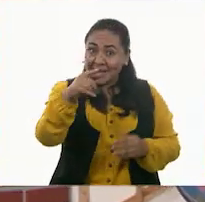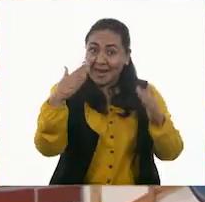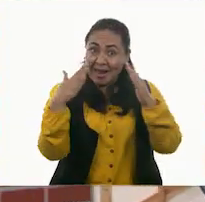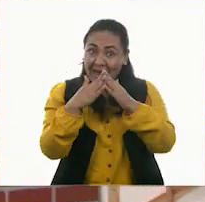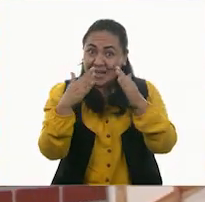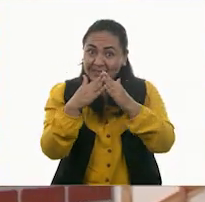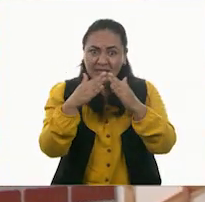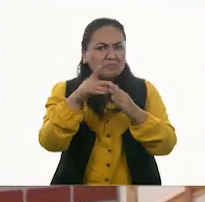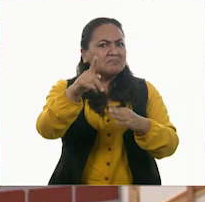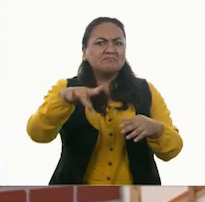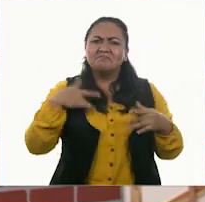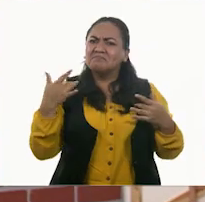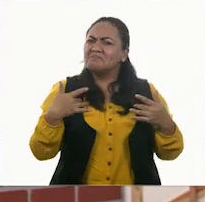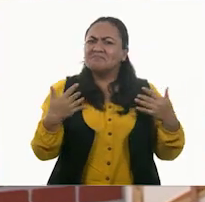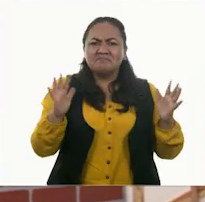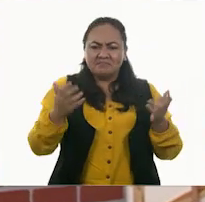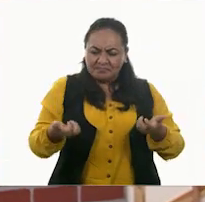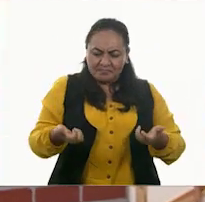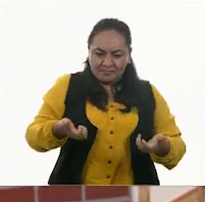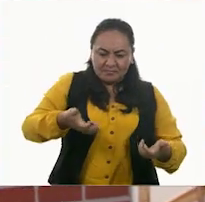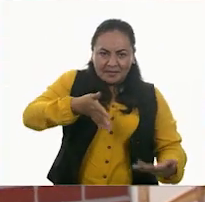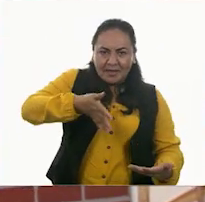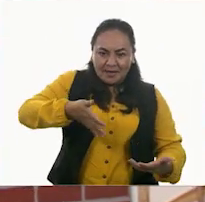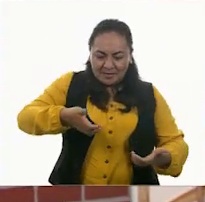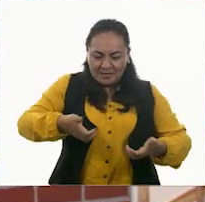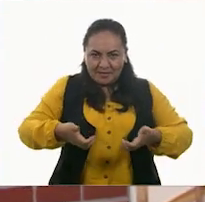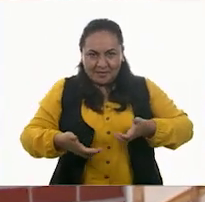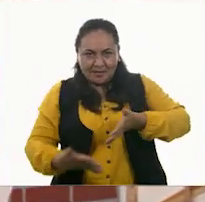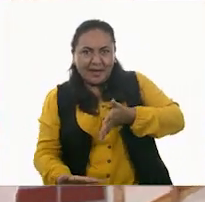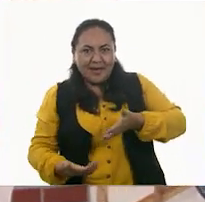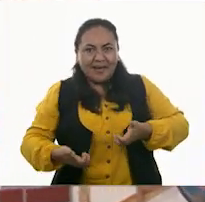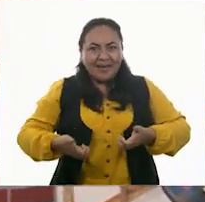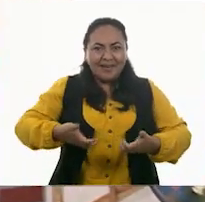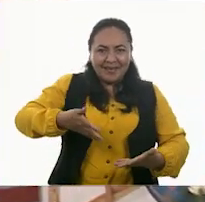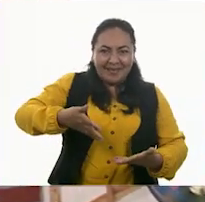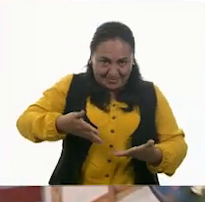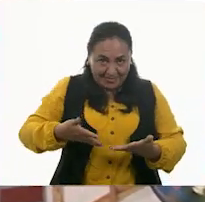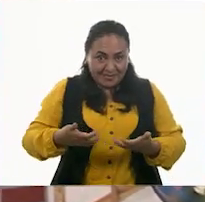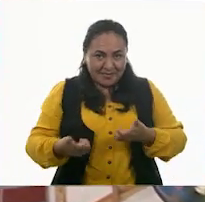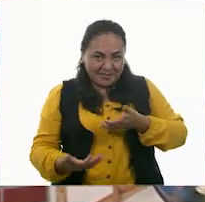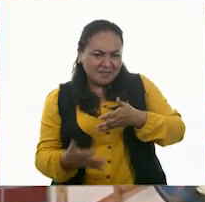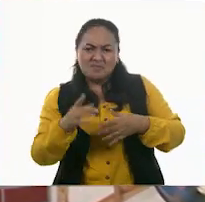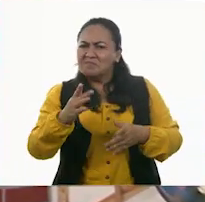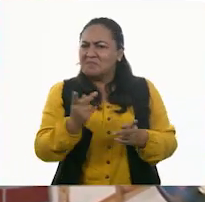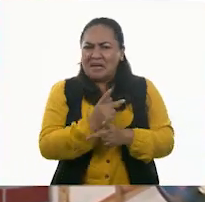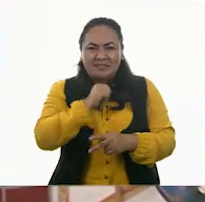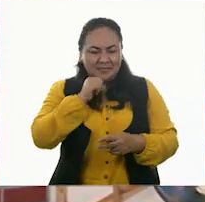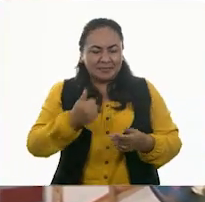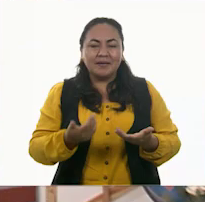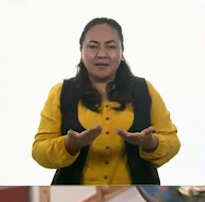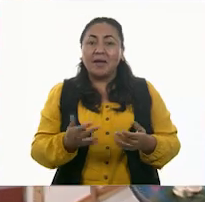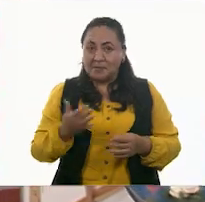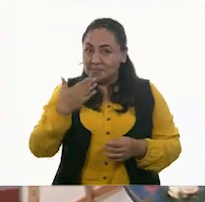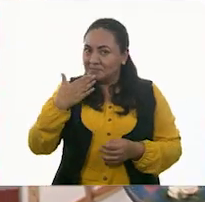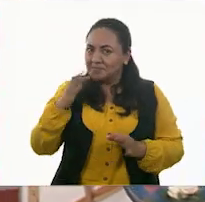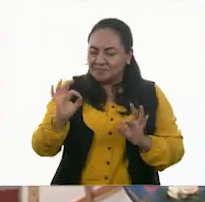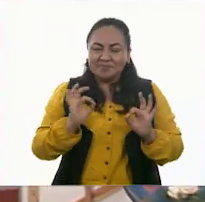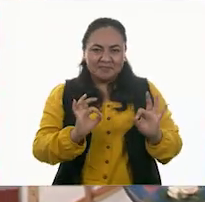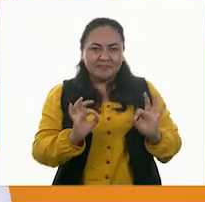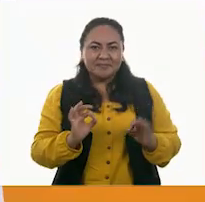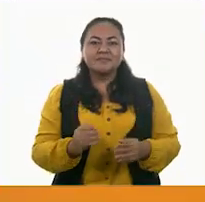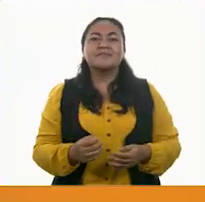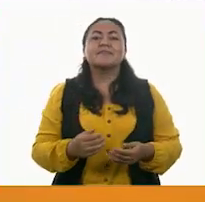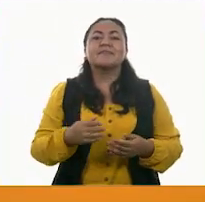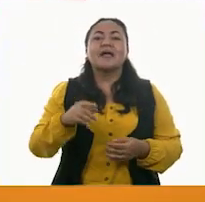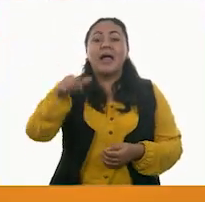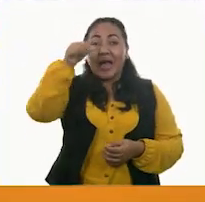es hacerlo a tu ritmo, a tu tiempo. Así. No pasa nada. Lo tenemos, amigos. Okay. Lo tenemos. Excelente, Aníbal. ¿Qué